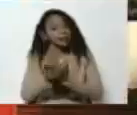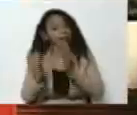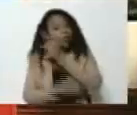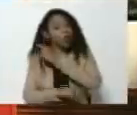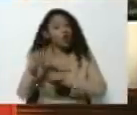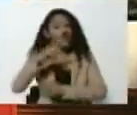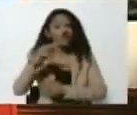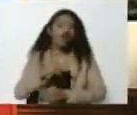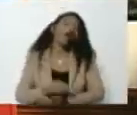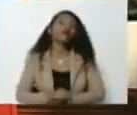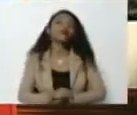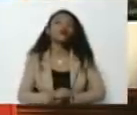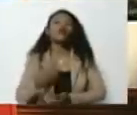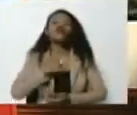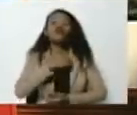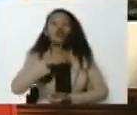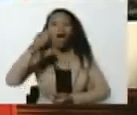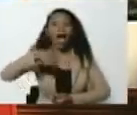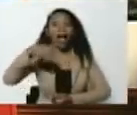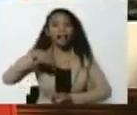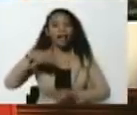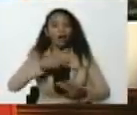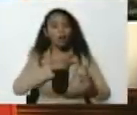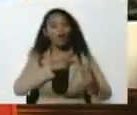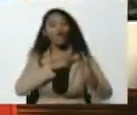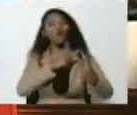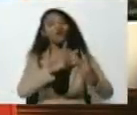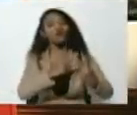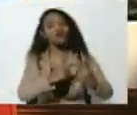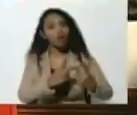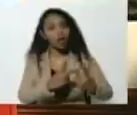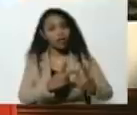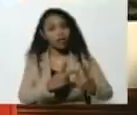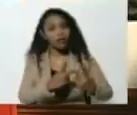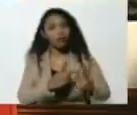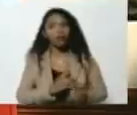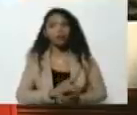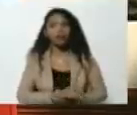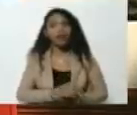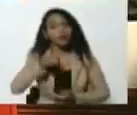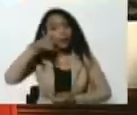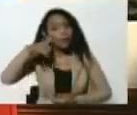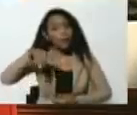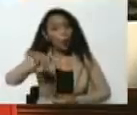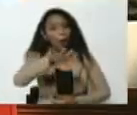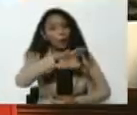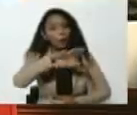Aquí estamos por voluntad del pueblo,